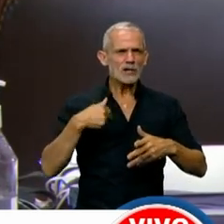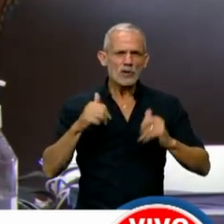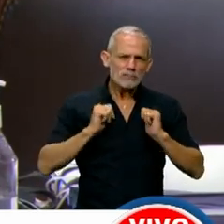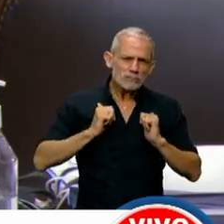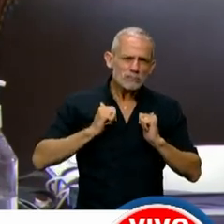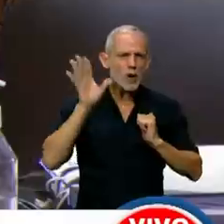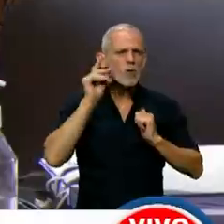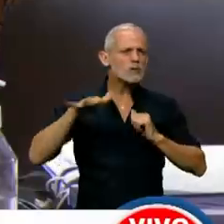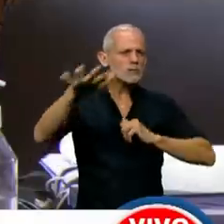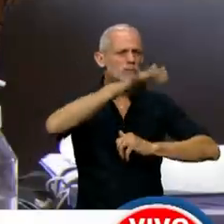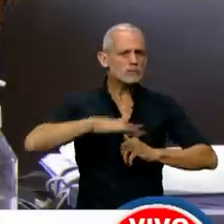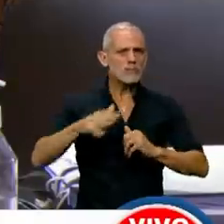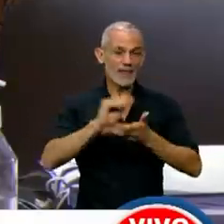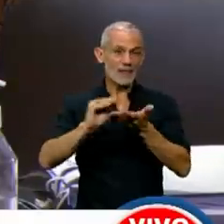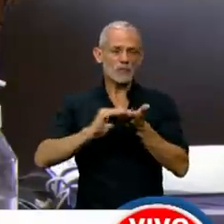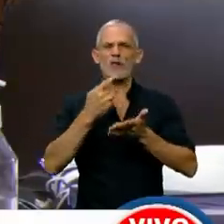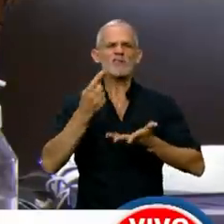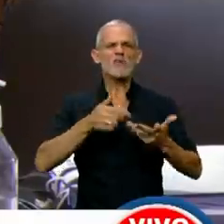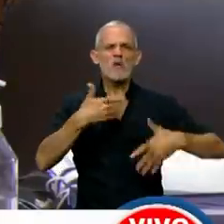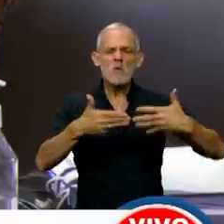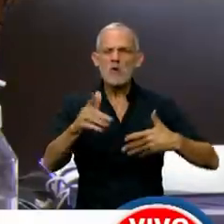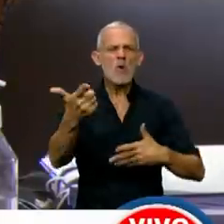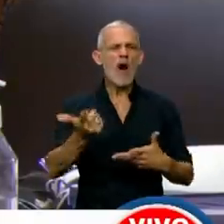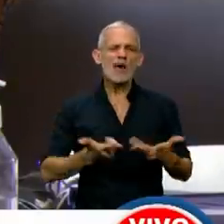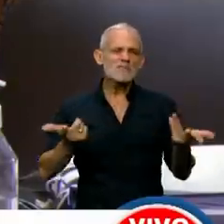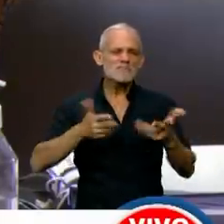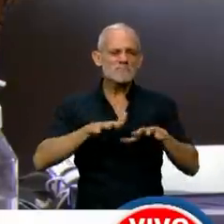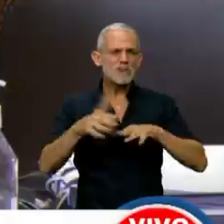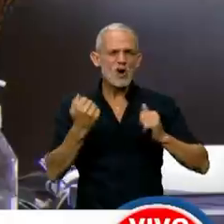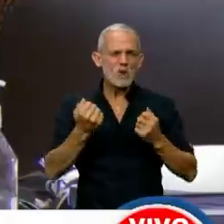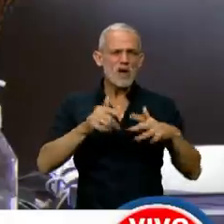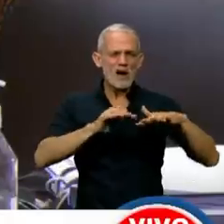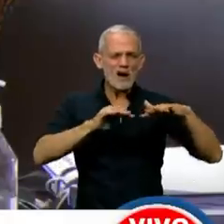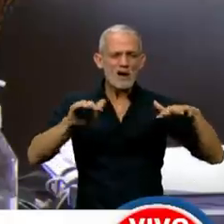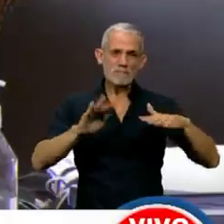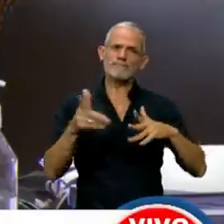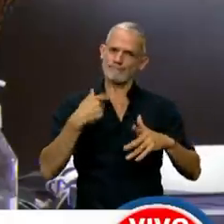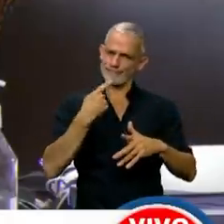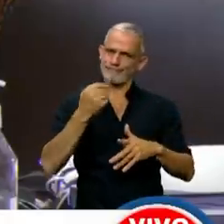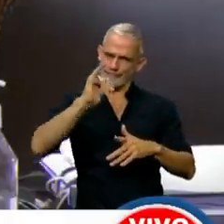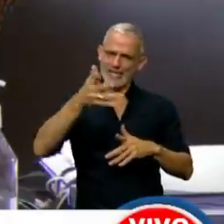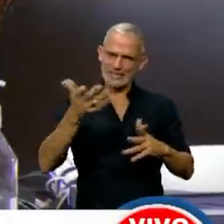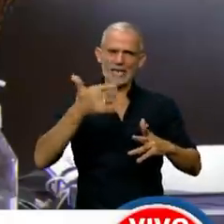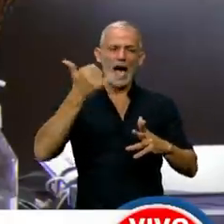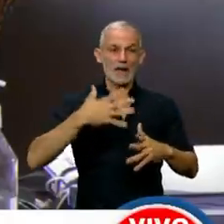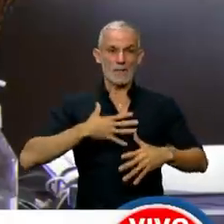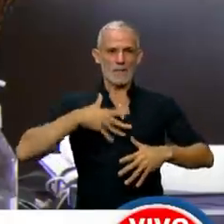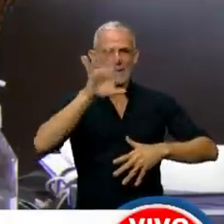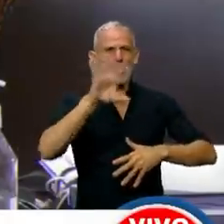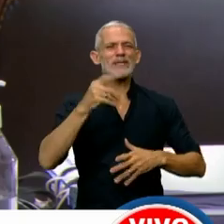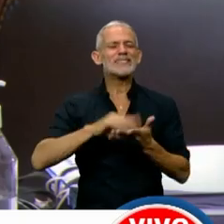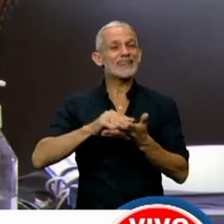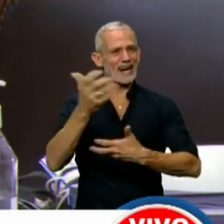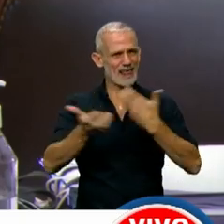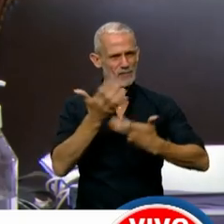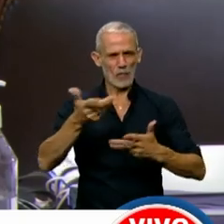decir que no hay reactivación en la argentina yo les quiero hablar de la reactivación de nuestra provincia de tierra